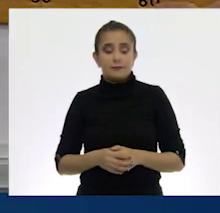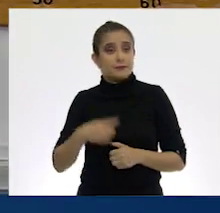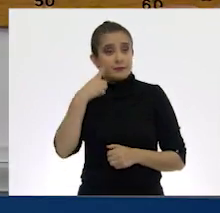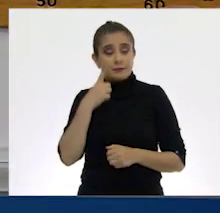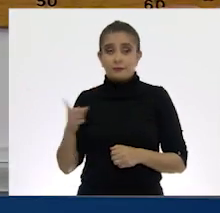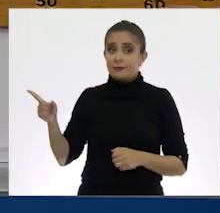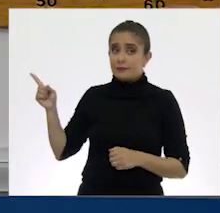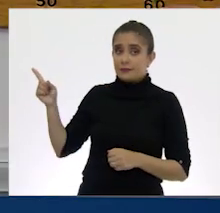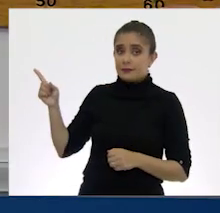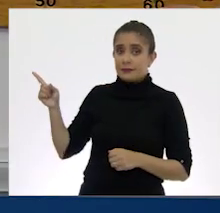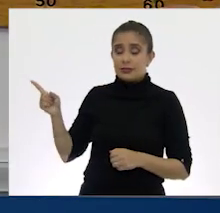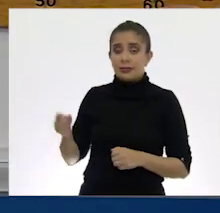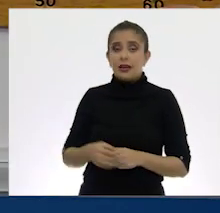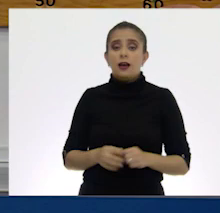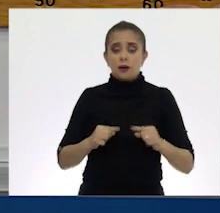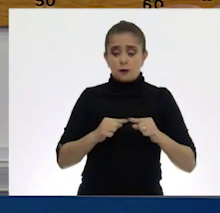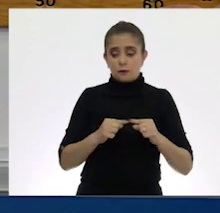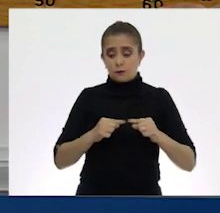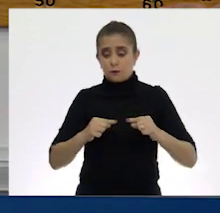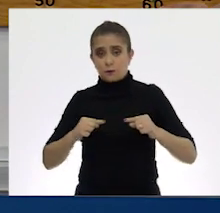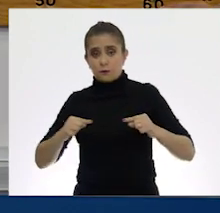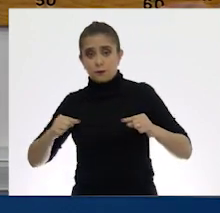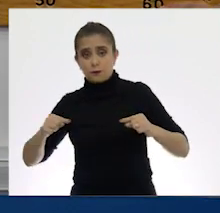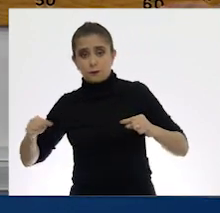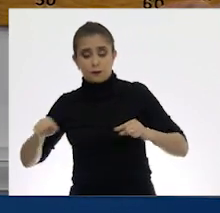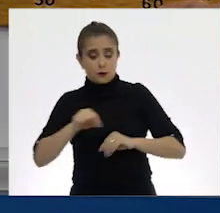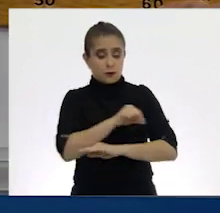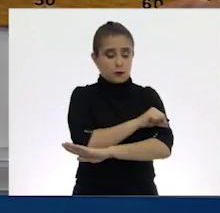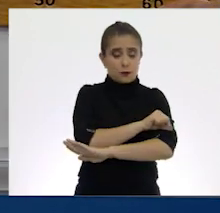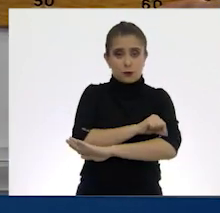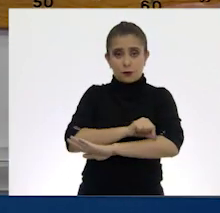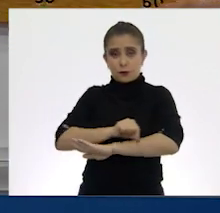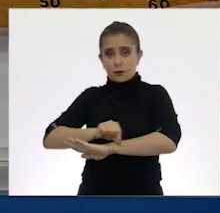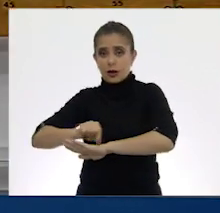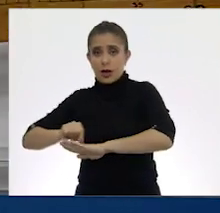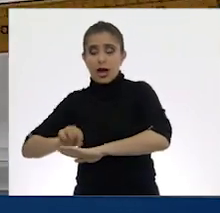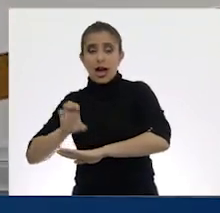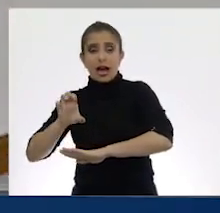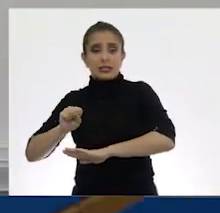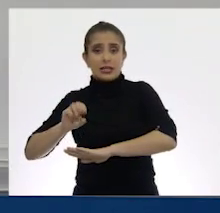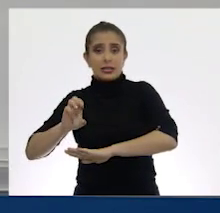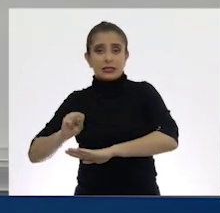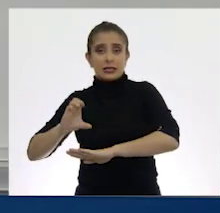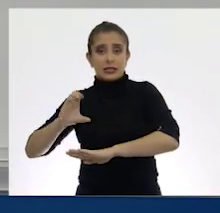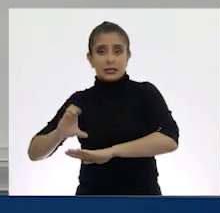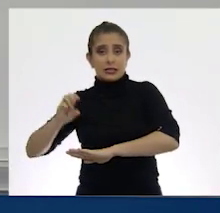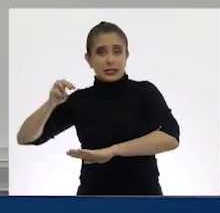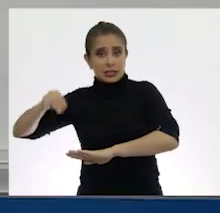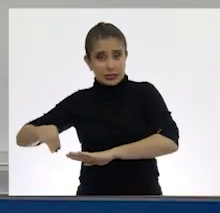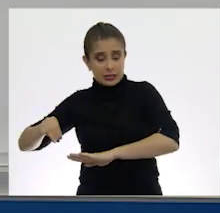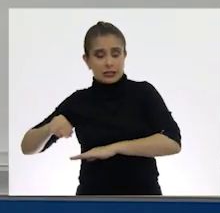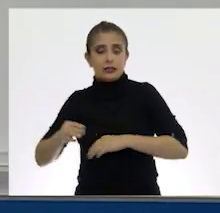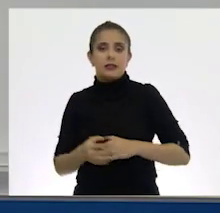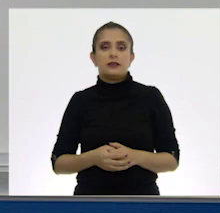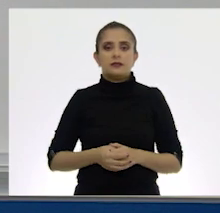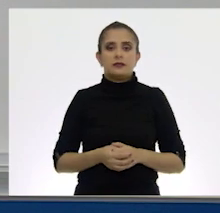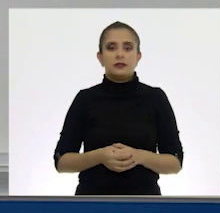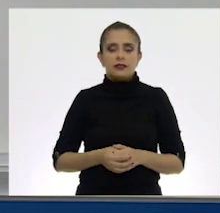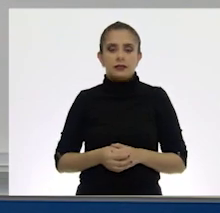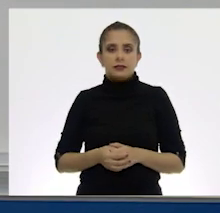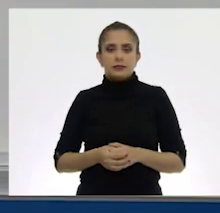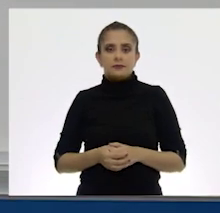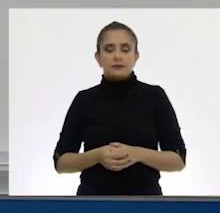vean, muchachos, que estoy haciendo un trazo de una línea de 60 centímetros. Ahora,